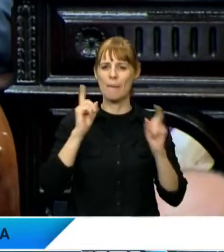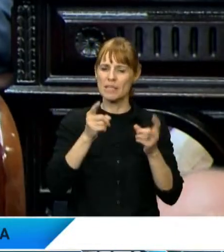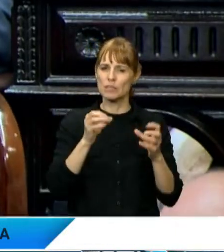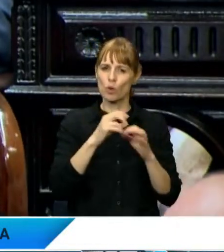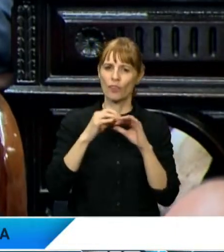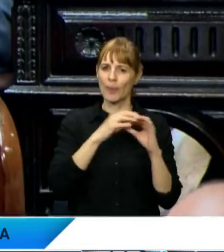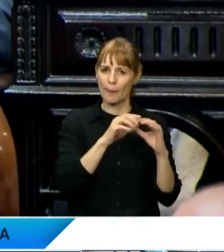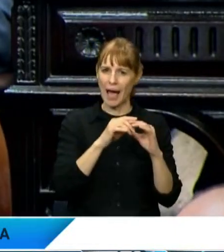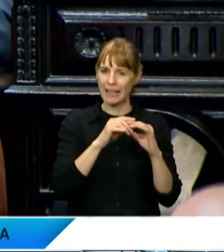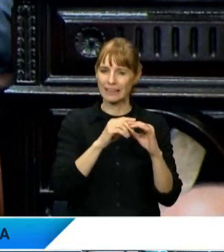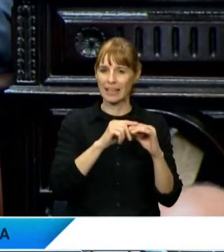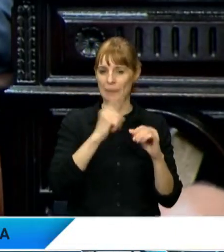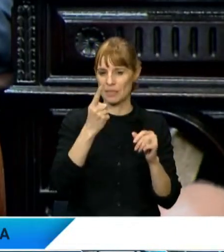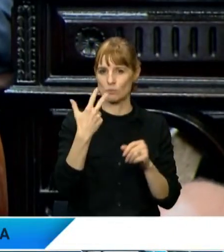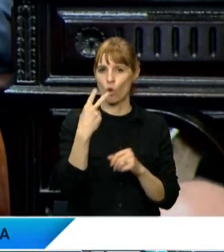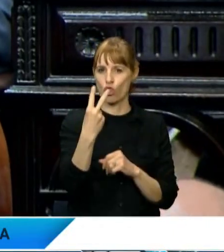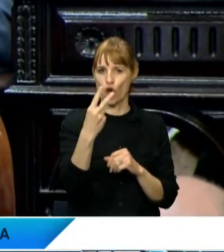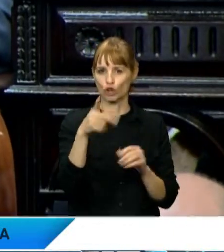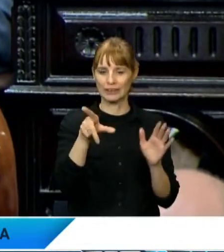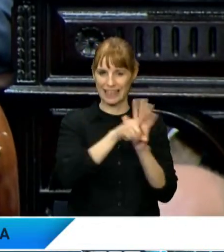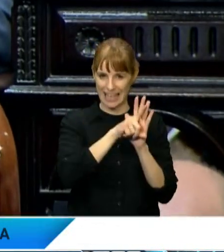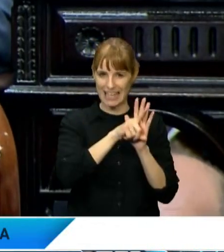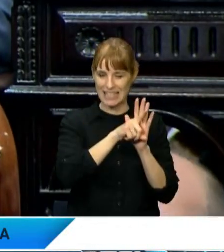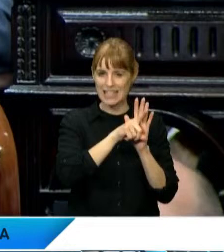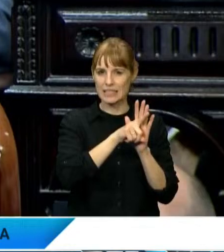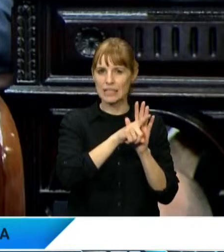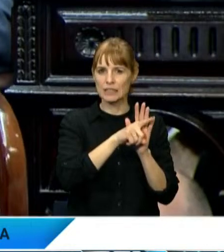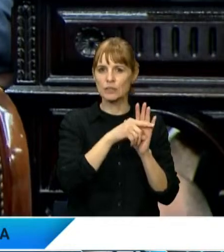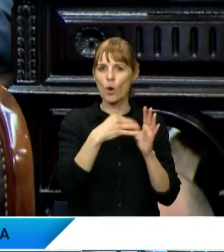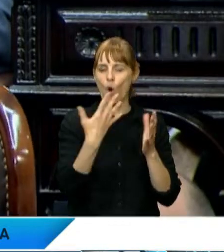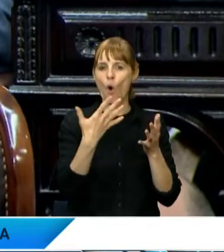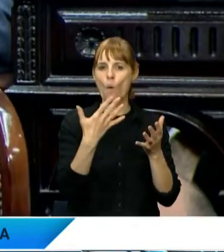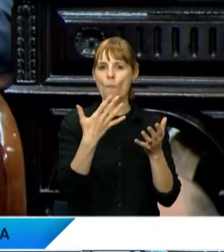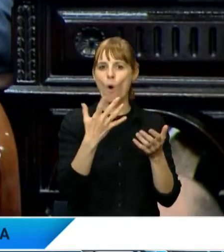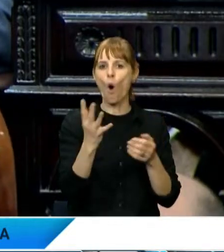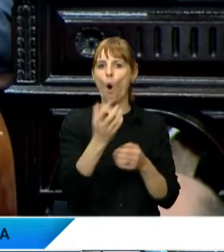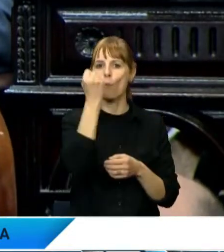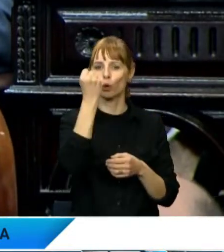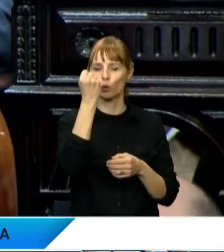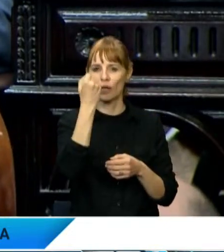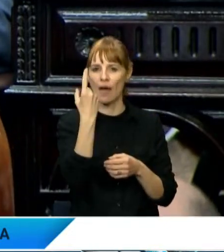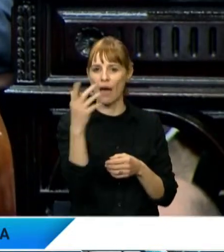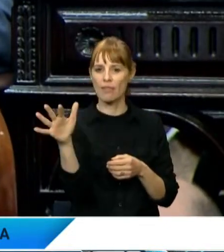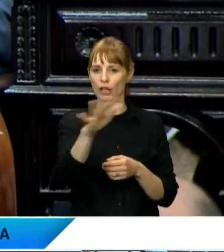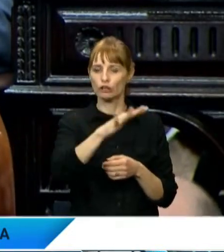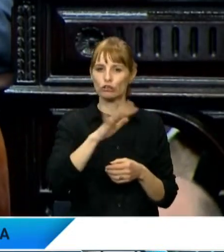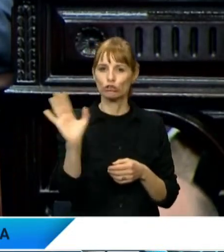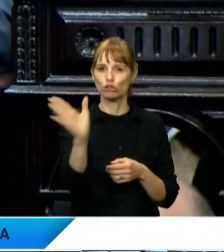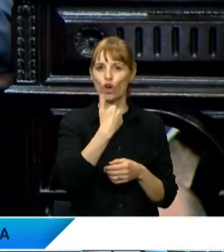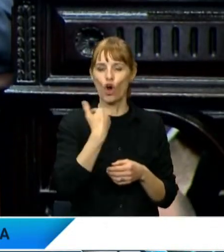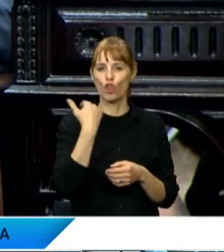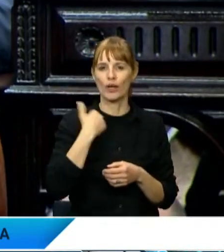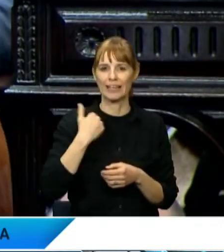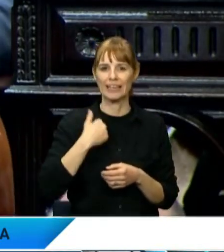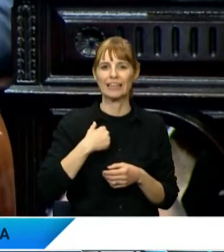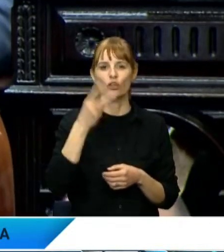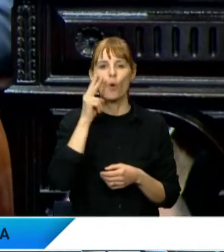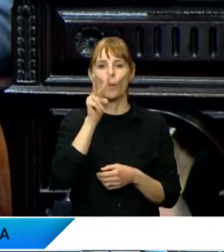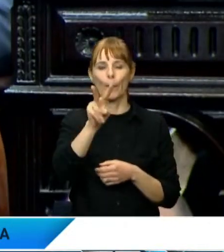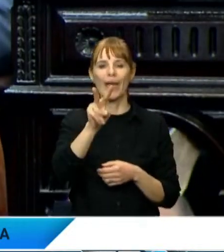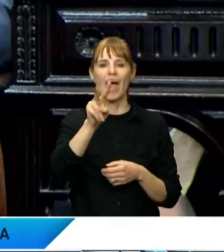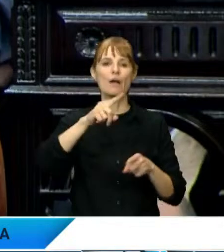dimos para estas dos leyes le dio muchas posibilidades a todos los argentinos que vean qué es lo que es